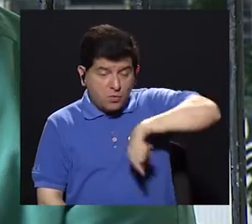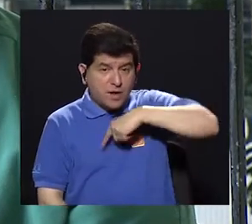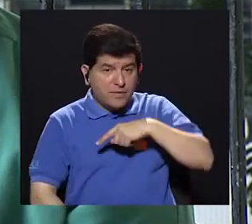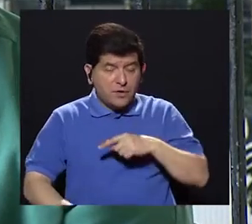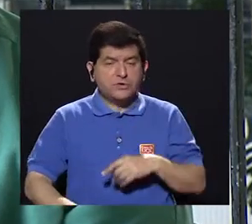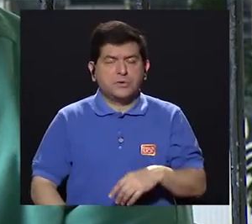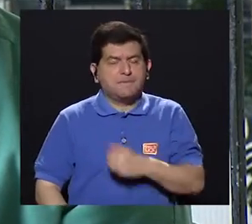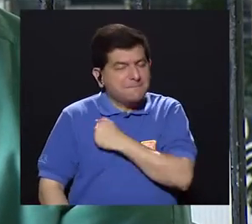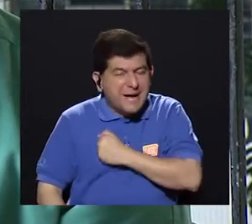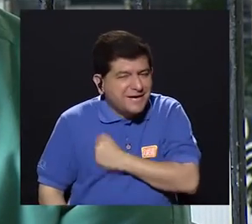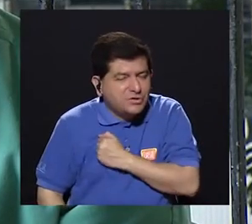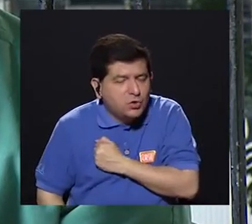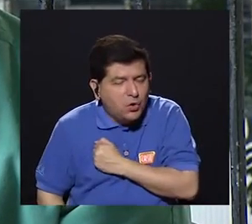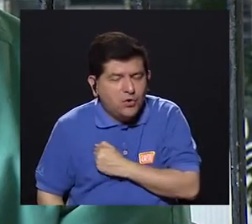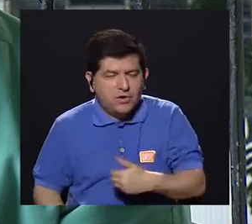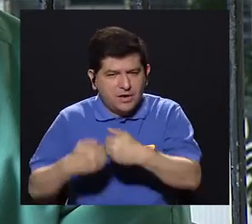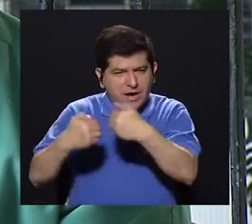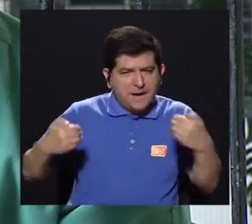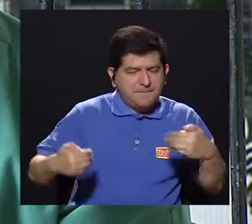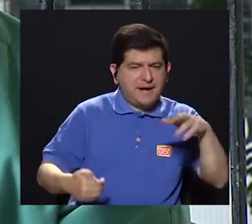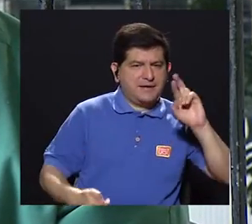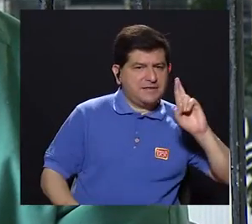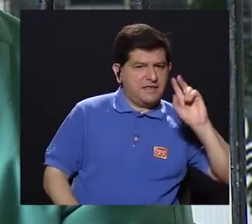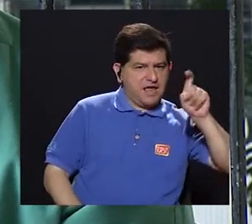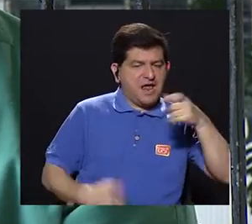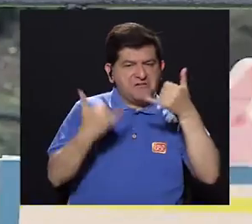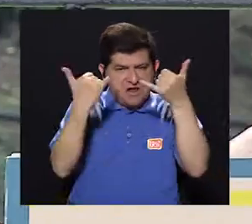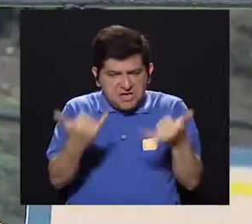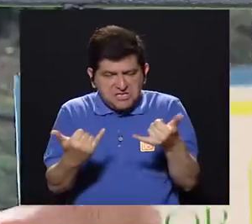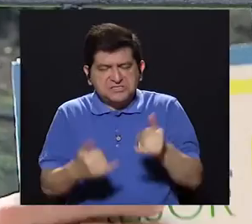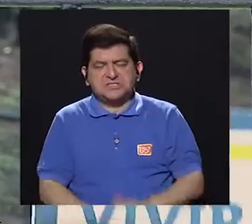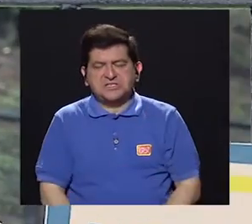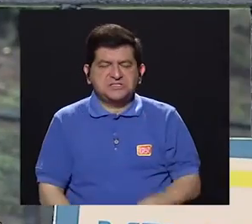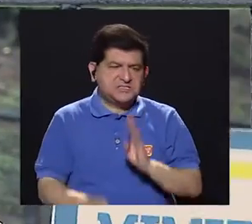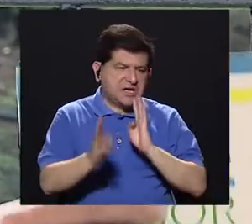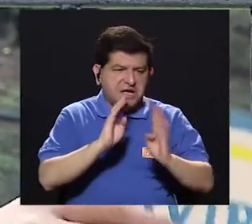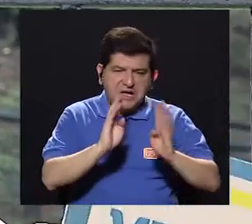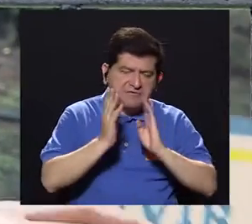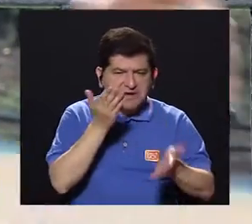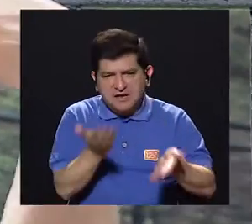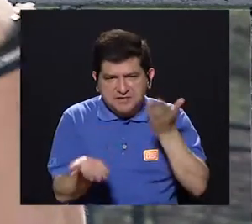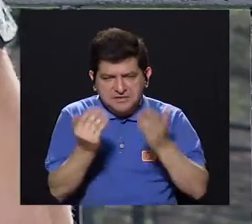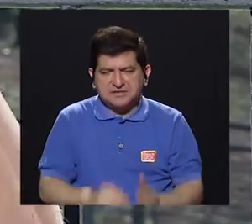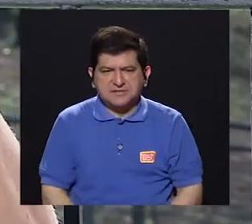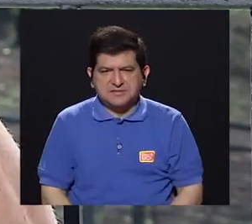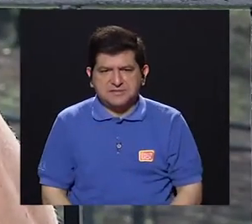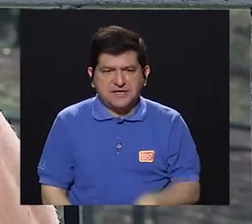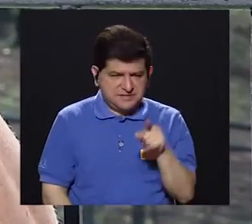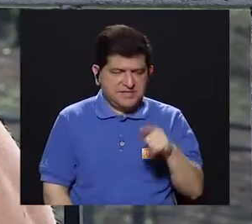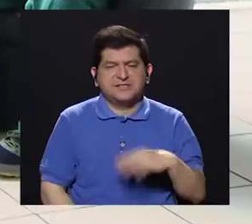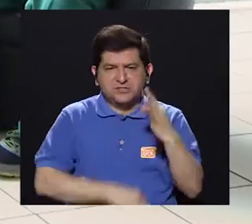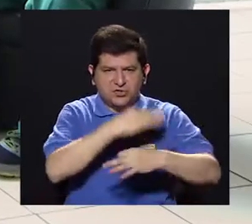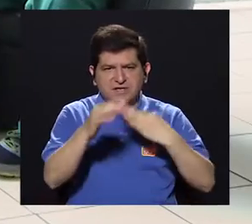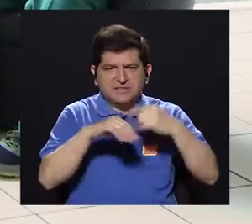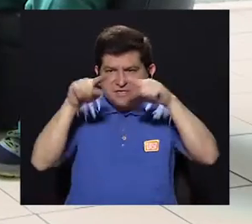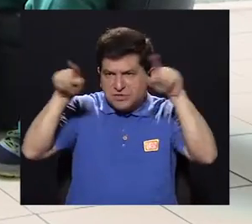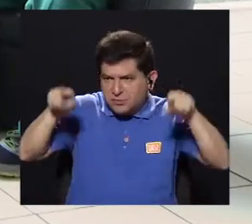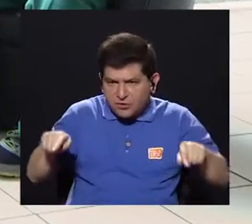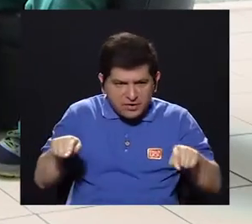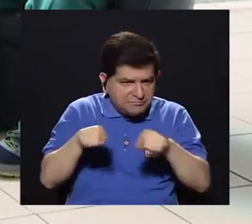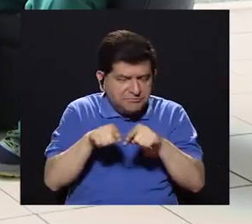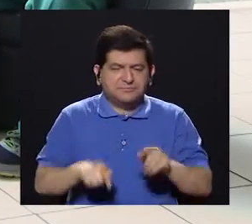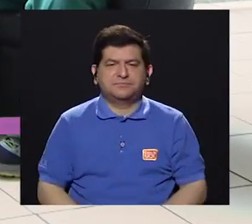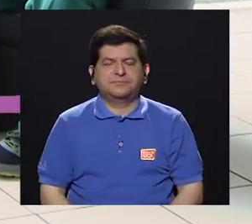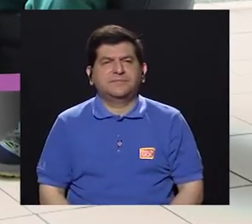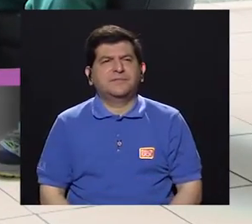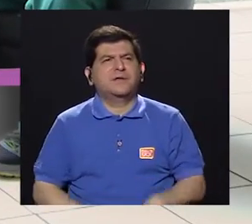cuando hablamos... Perdón, aparte de las radiografías que ya las comenzamos y... Okay. ¿Y las placas que no se hacen?